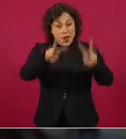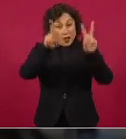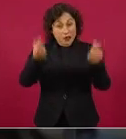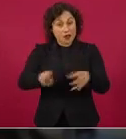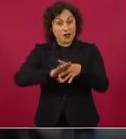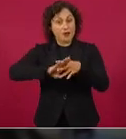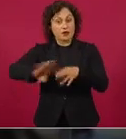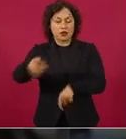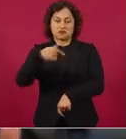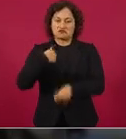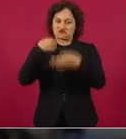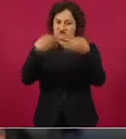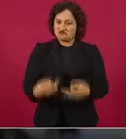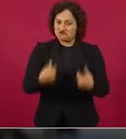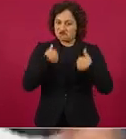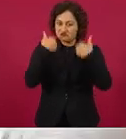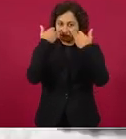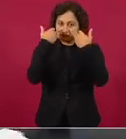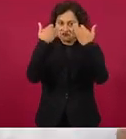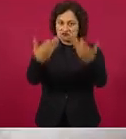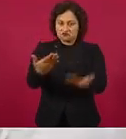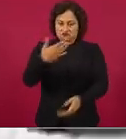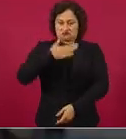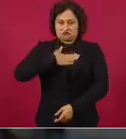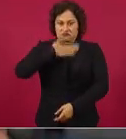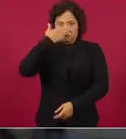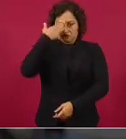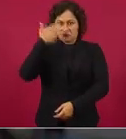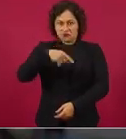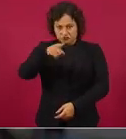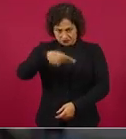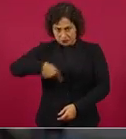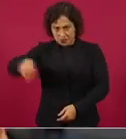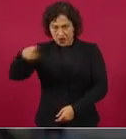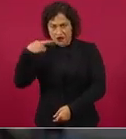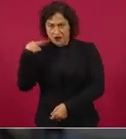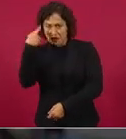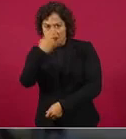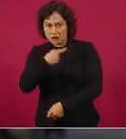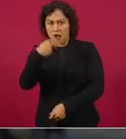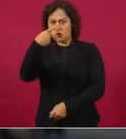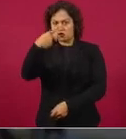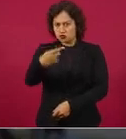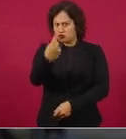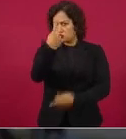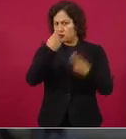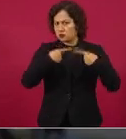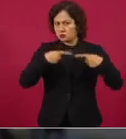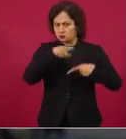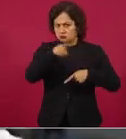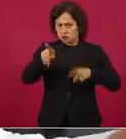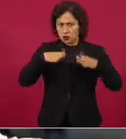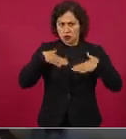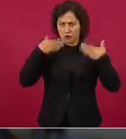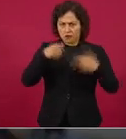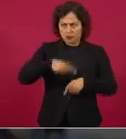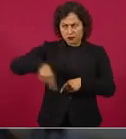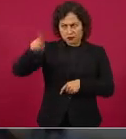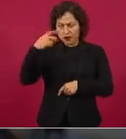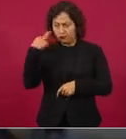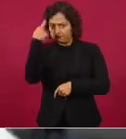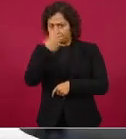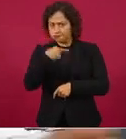puedo garantizar, y no solamente a título personal, envíe a una persona suya de confianza, alguien honesto, para que